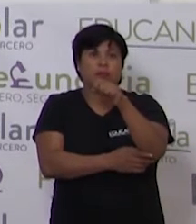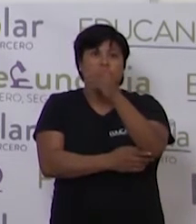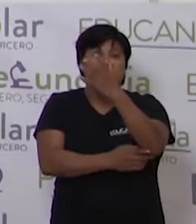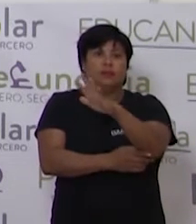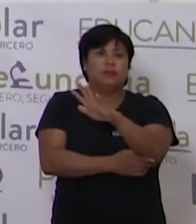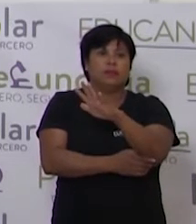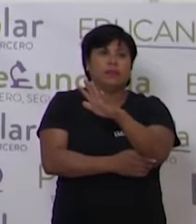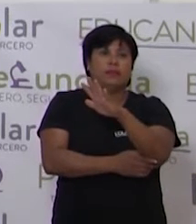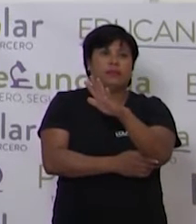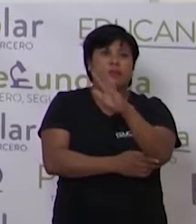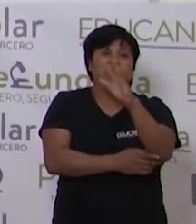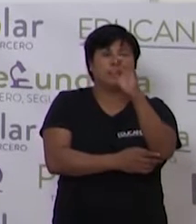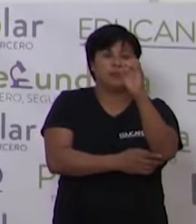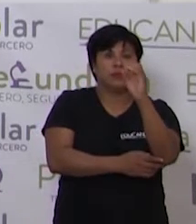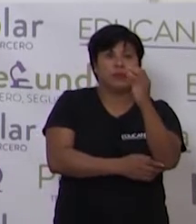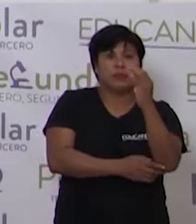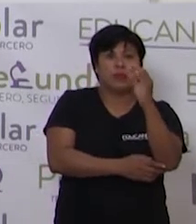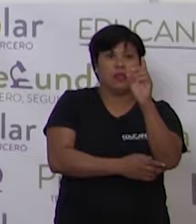1,10.